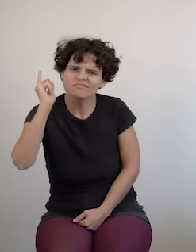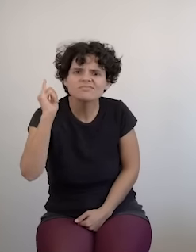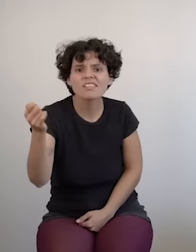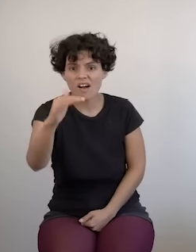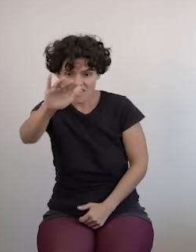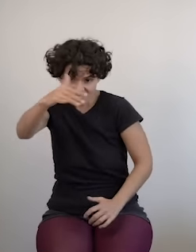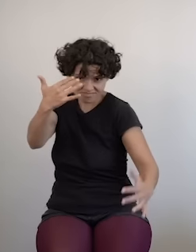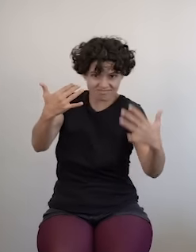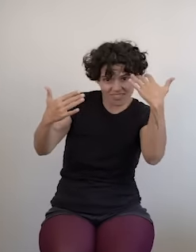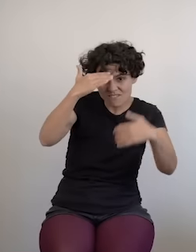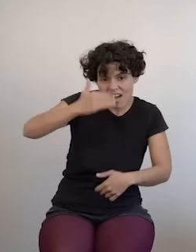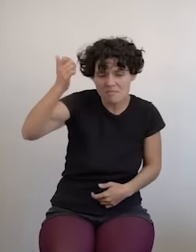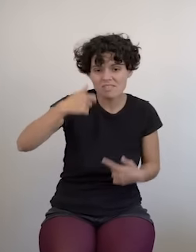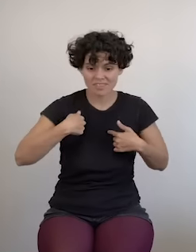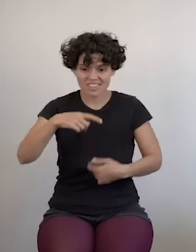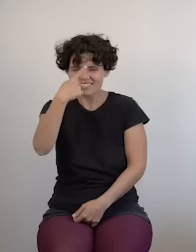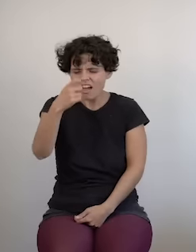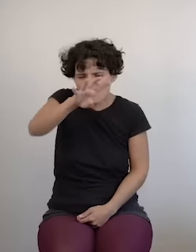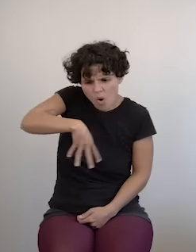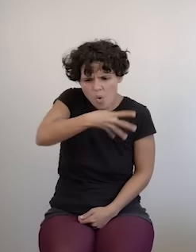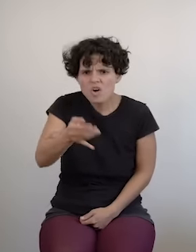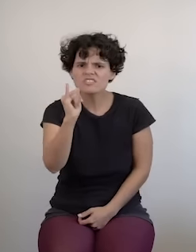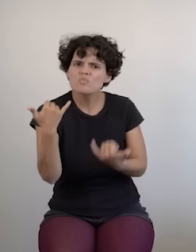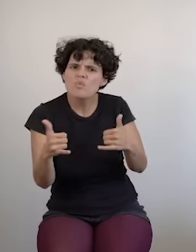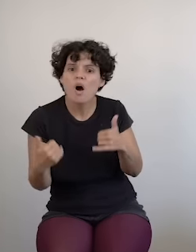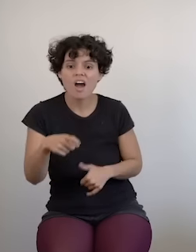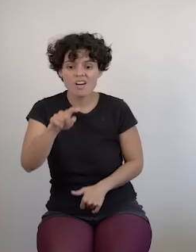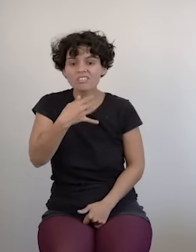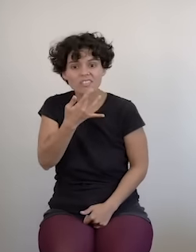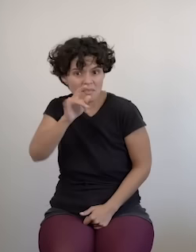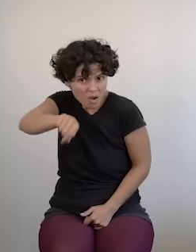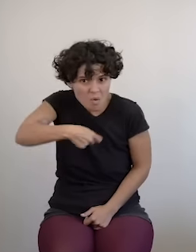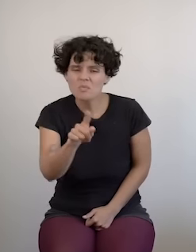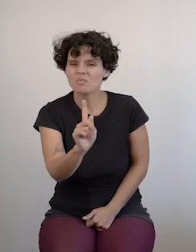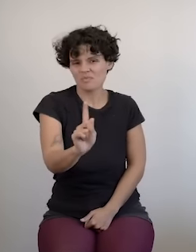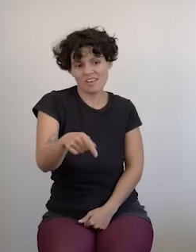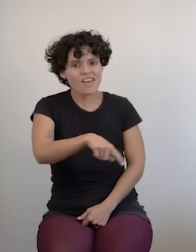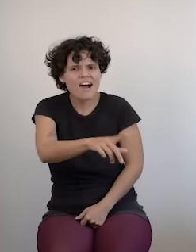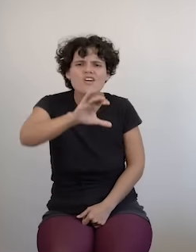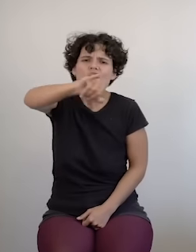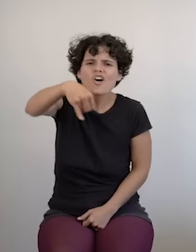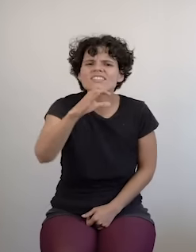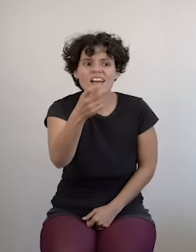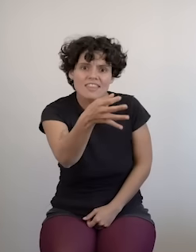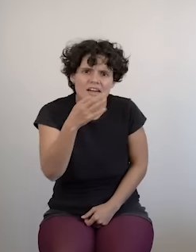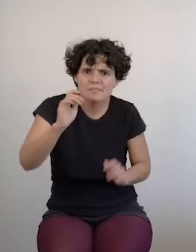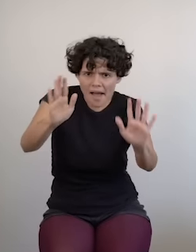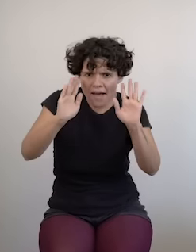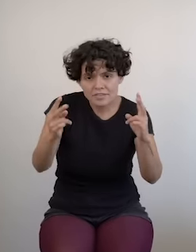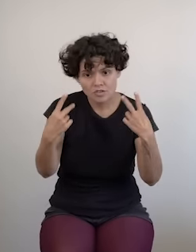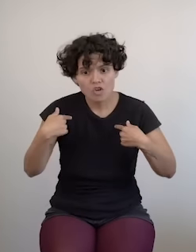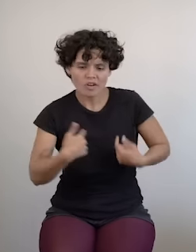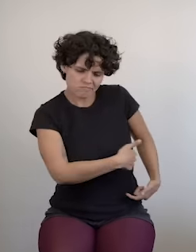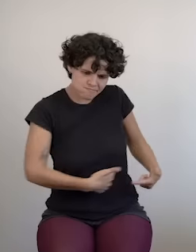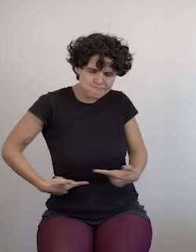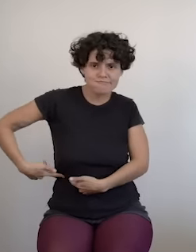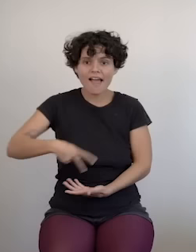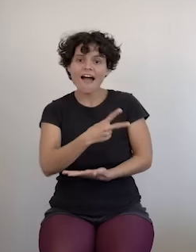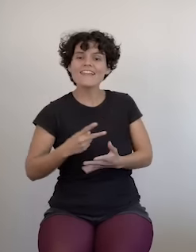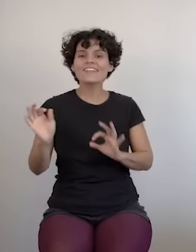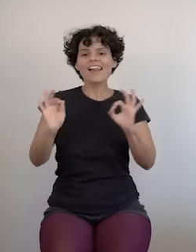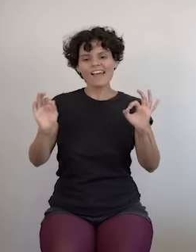buscando fama. Yo juego ajedrez, no ando jugando dama J6. ¿Qué le dicen? Escúchame pa' que analice. Hasta elegante me tatué